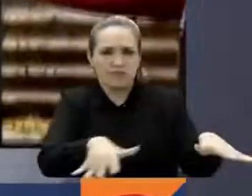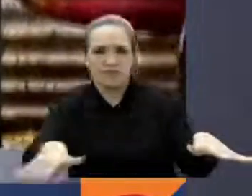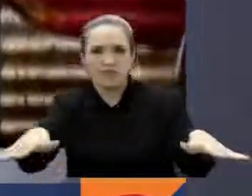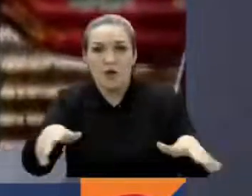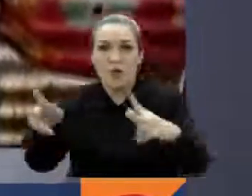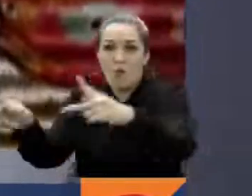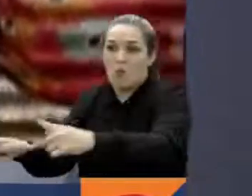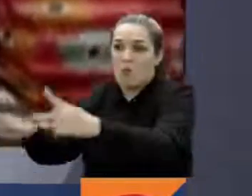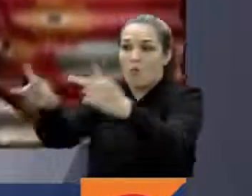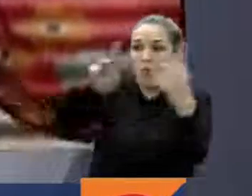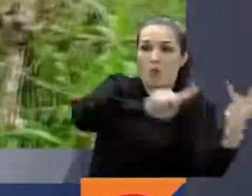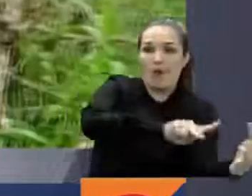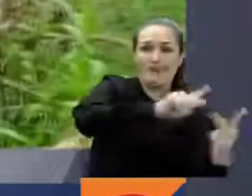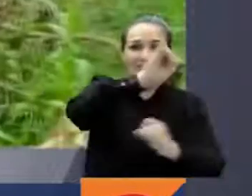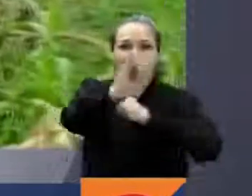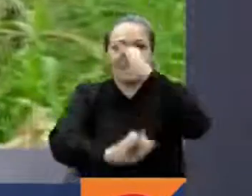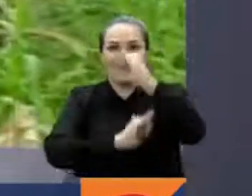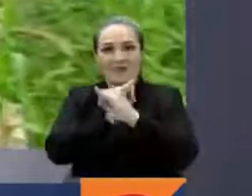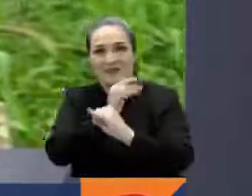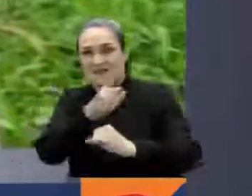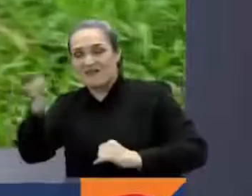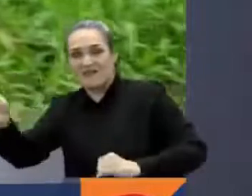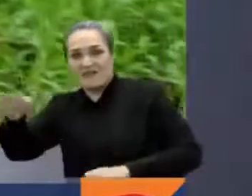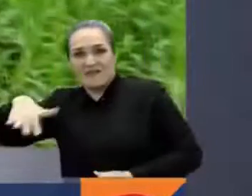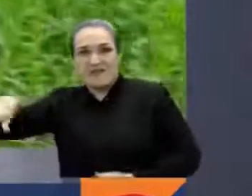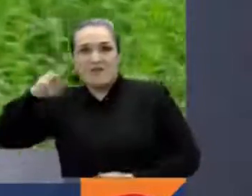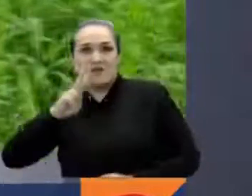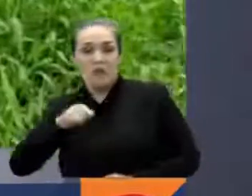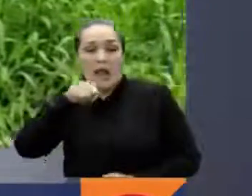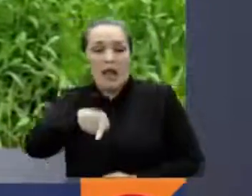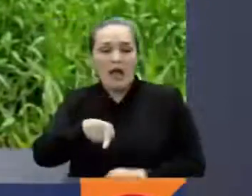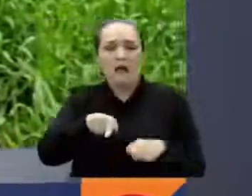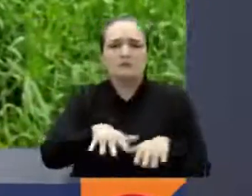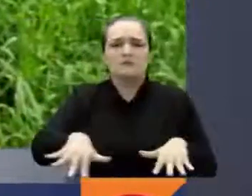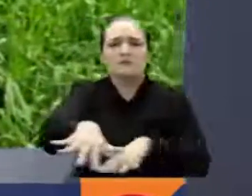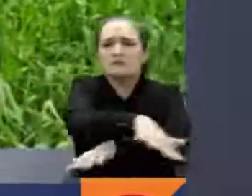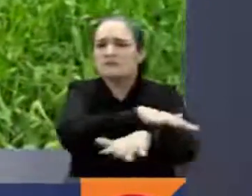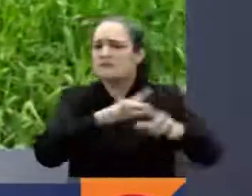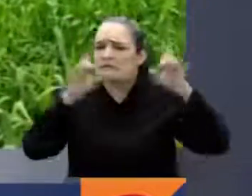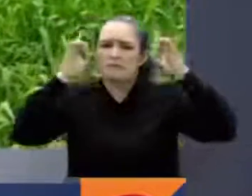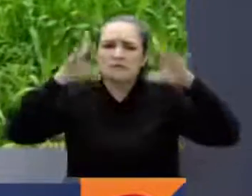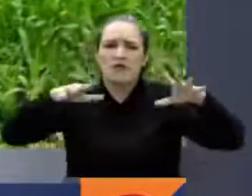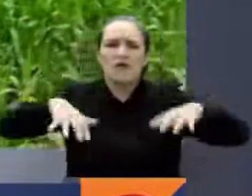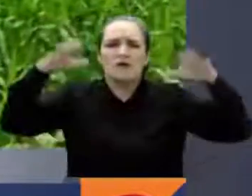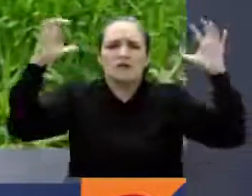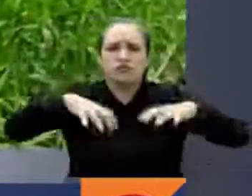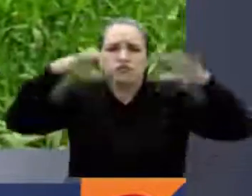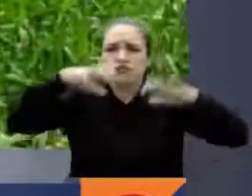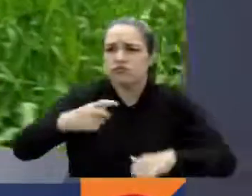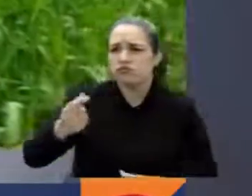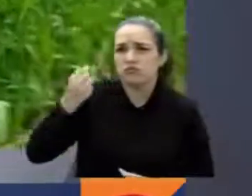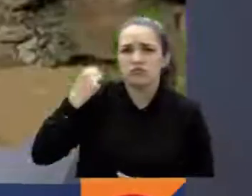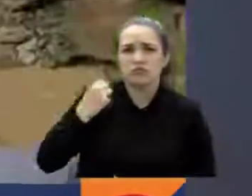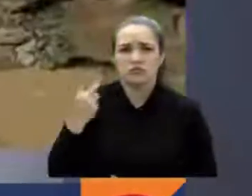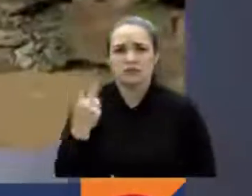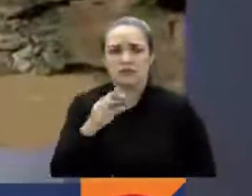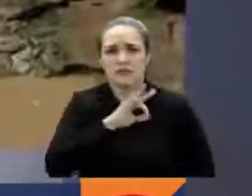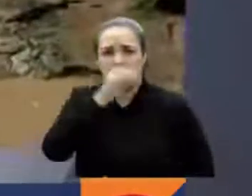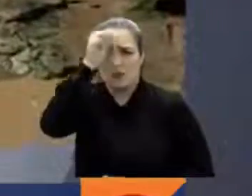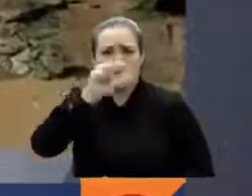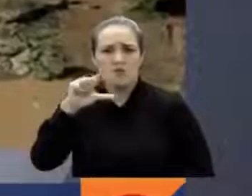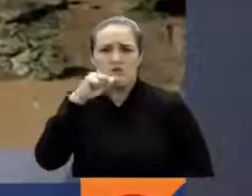puente internacional José Antonio Páez. Esta situación debido a las fuertes lluvias que se han registrado durante el fin de semana en el